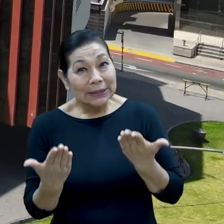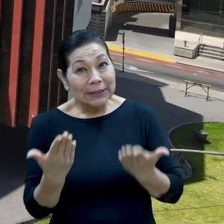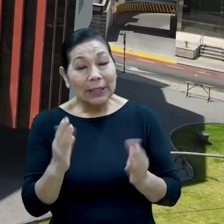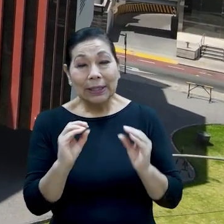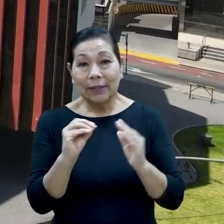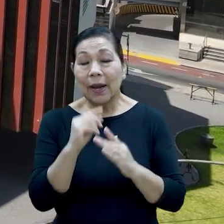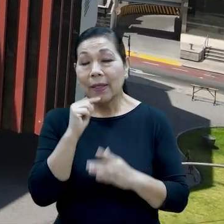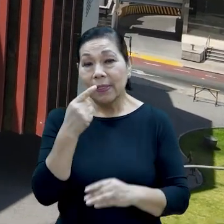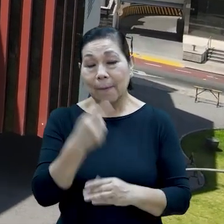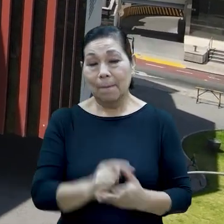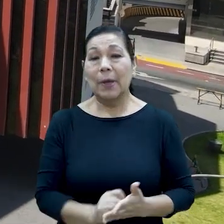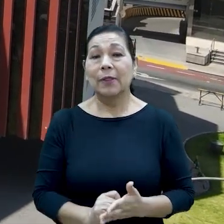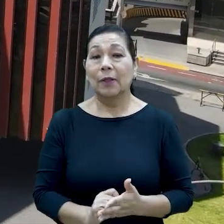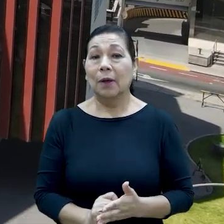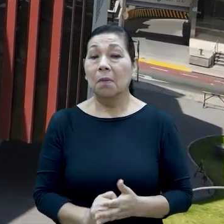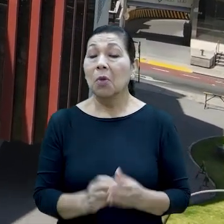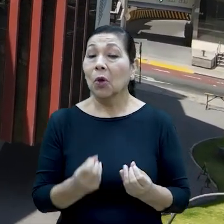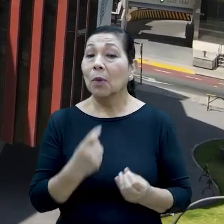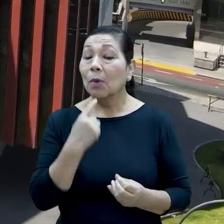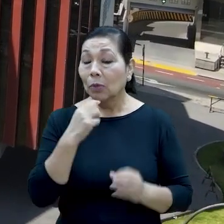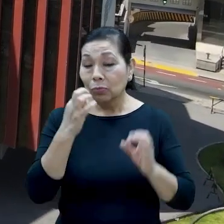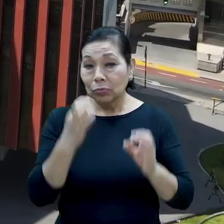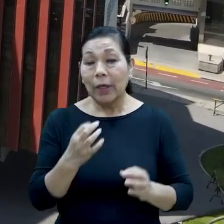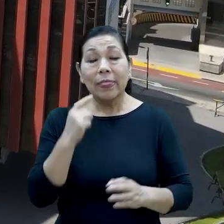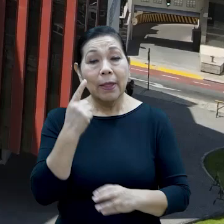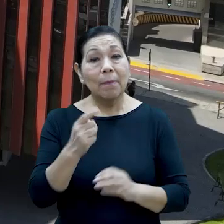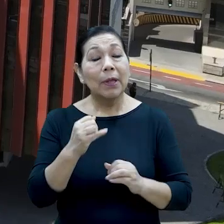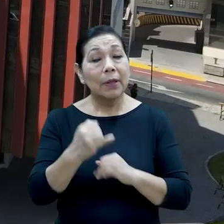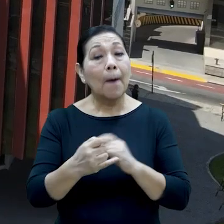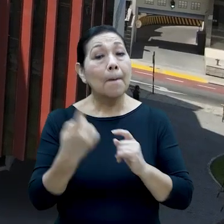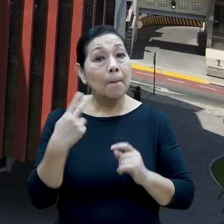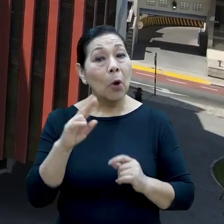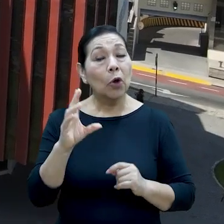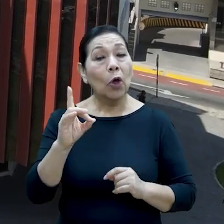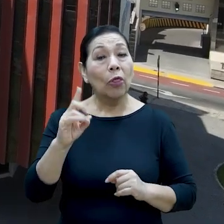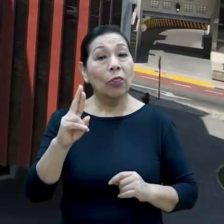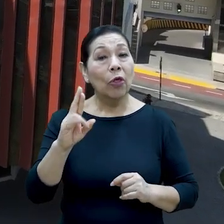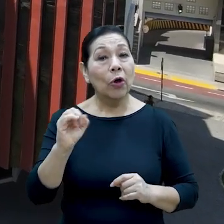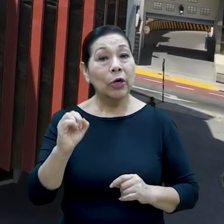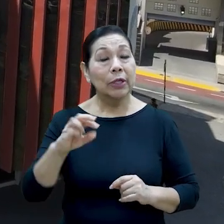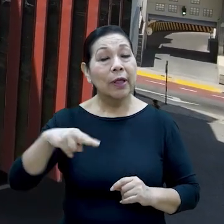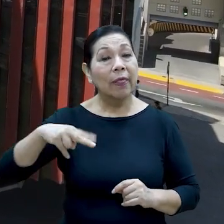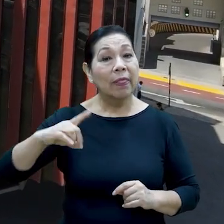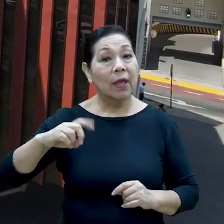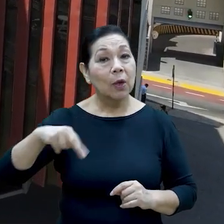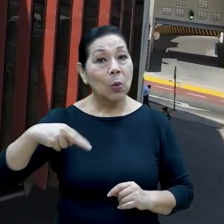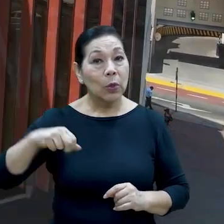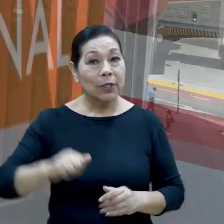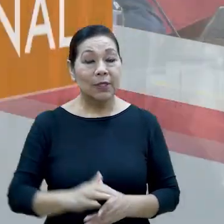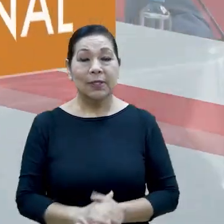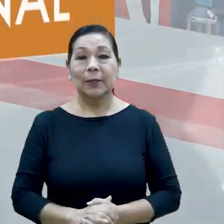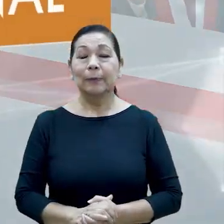los hechos que planteó la demandante y estimó como legítima la demanda interpuesta por Doris Fernández de Núñez.